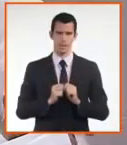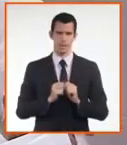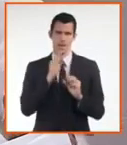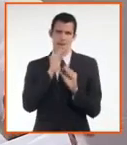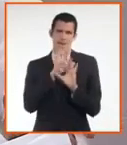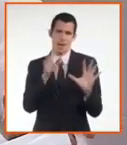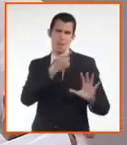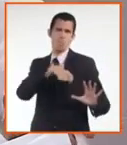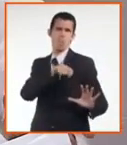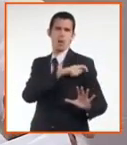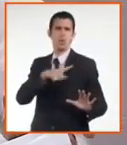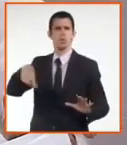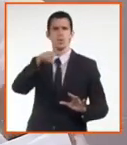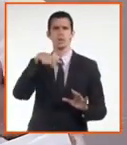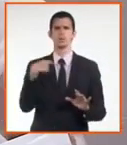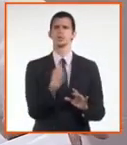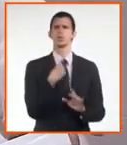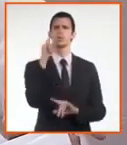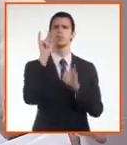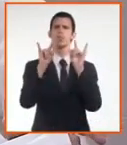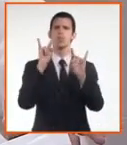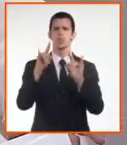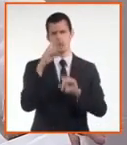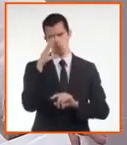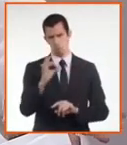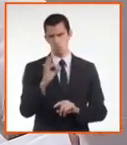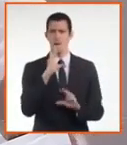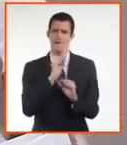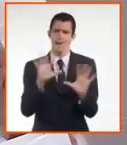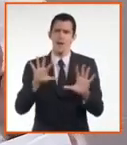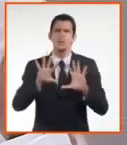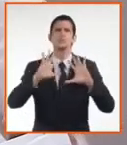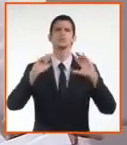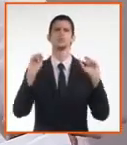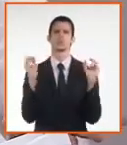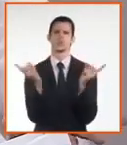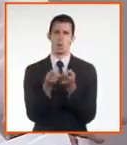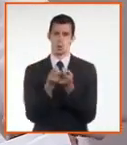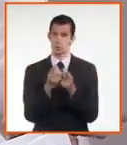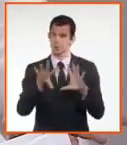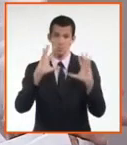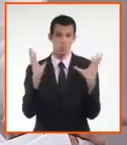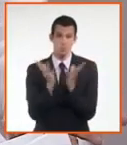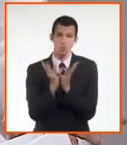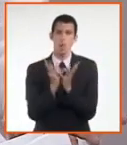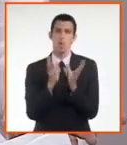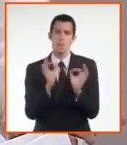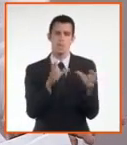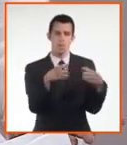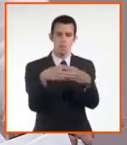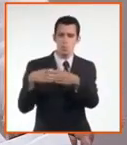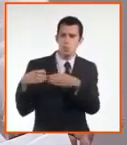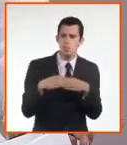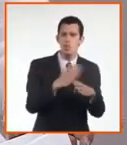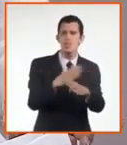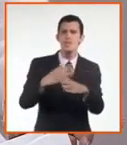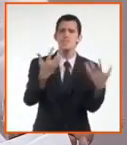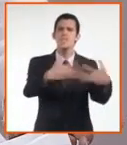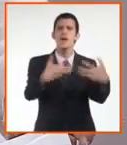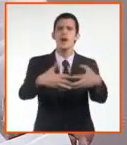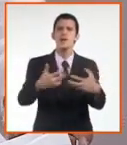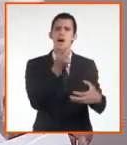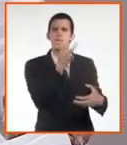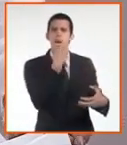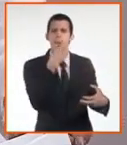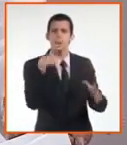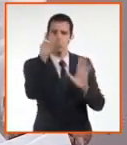manera muy directa sinceramente si han estado afectados los 12 mayor consumo